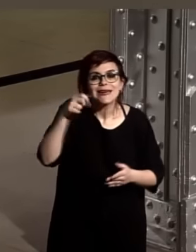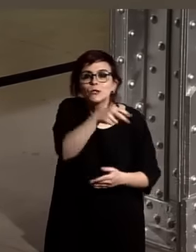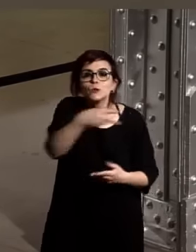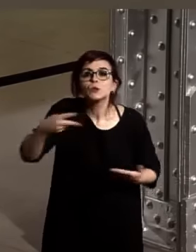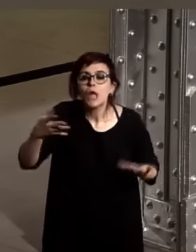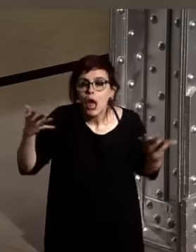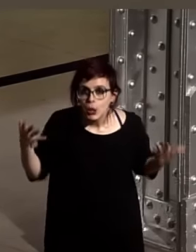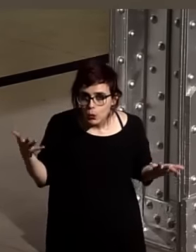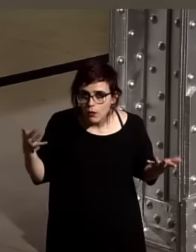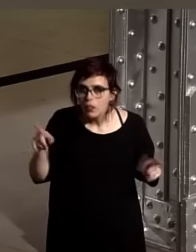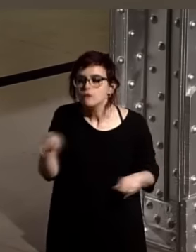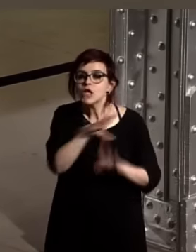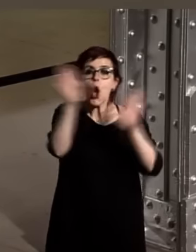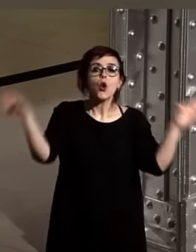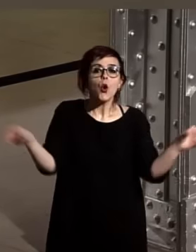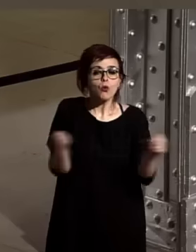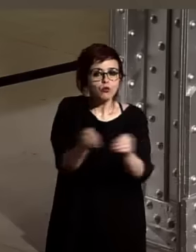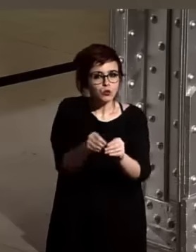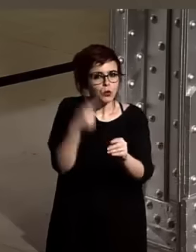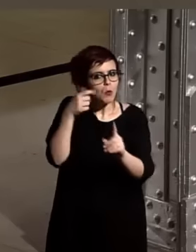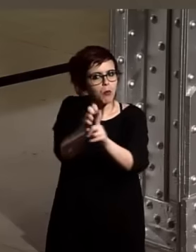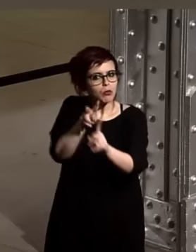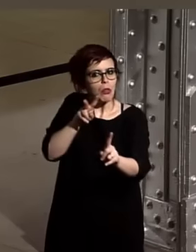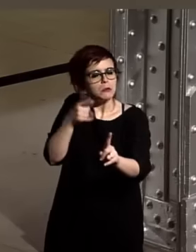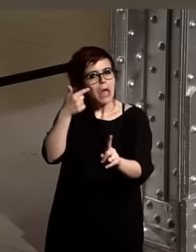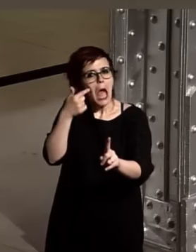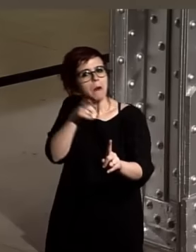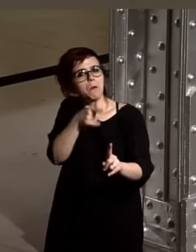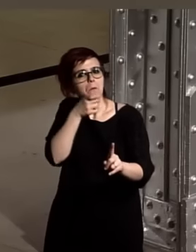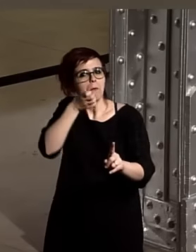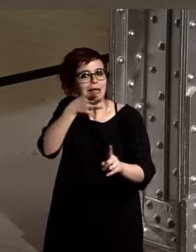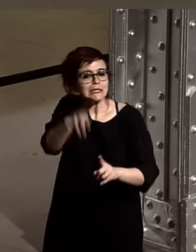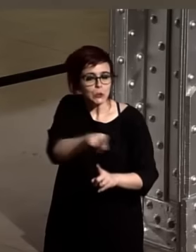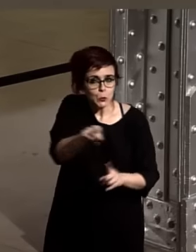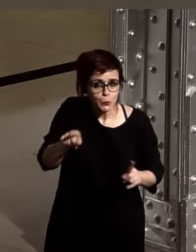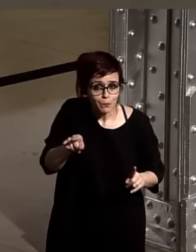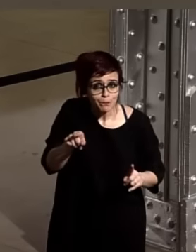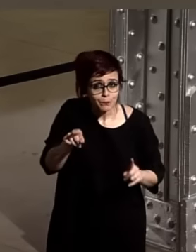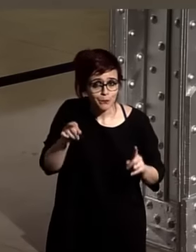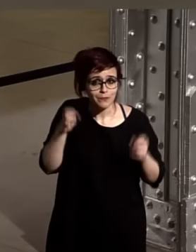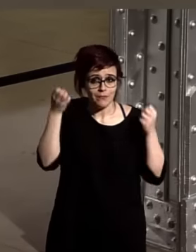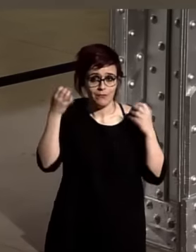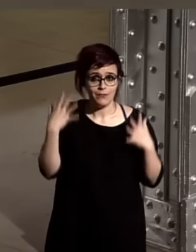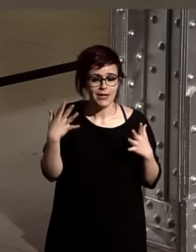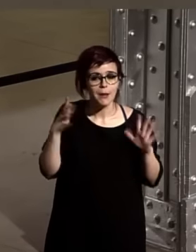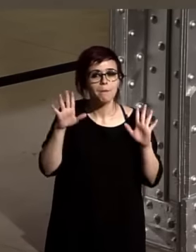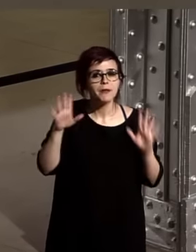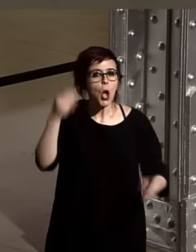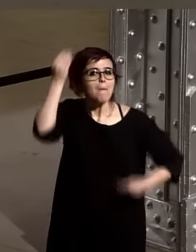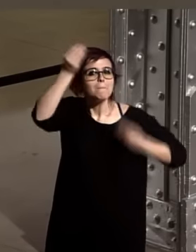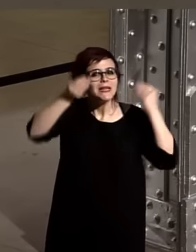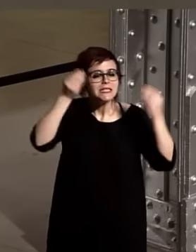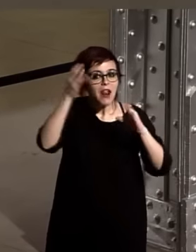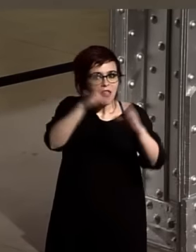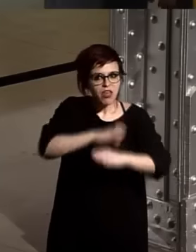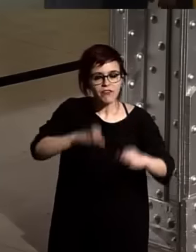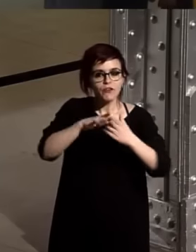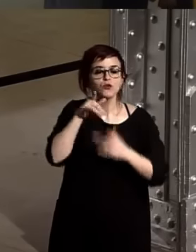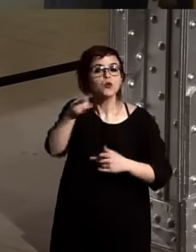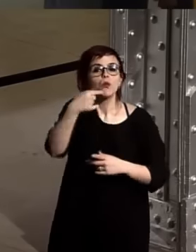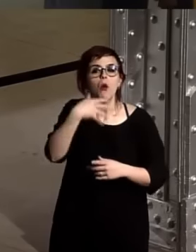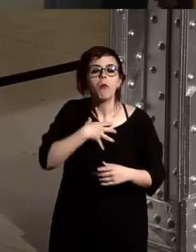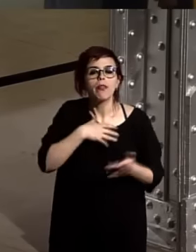Y sacas unas conclusiones objetivas de de estas evidencias pero el pensar científicamente tú no lo puedes decir a